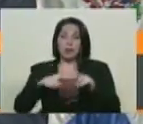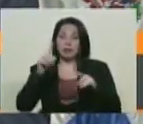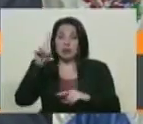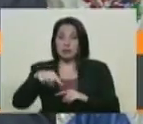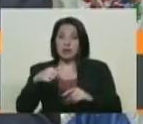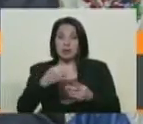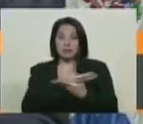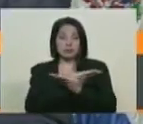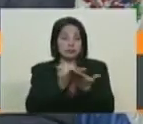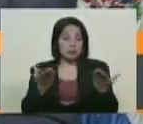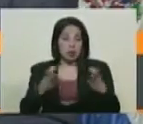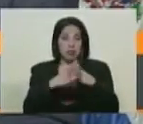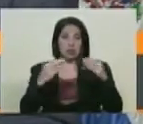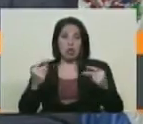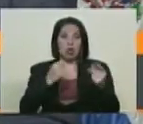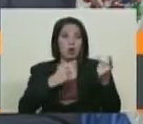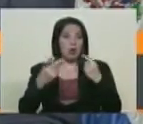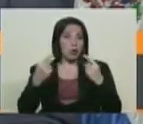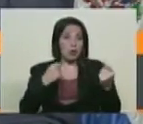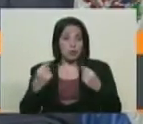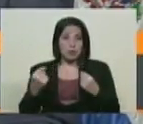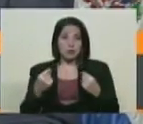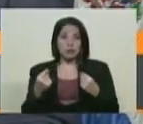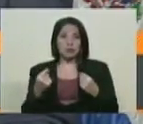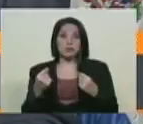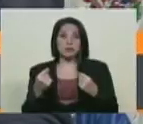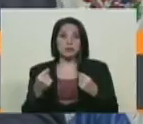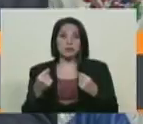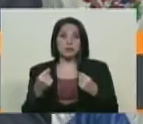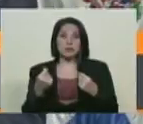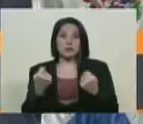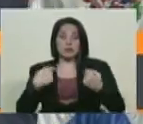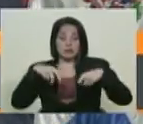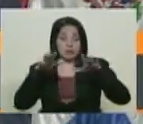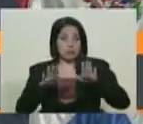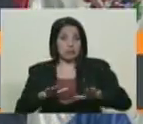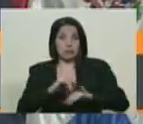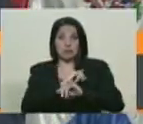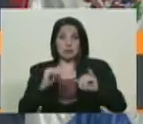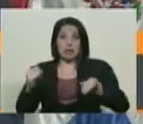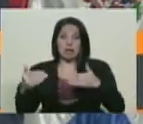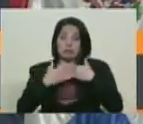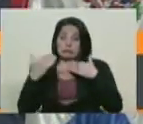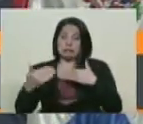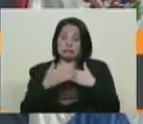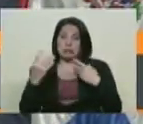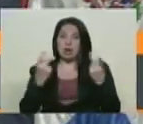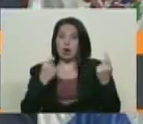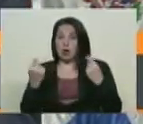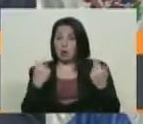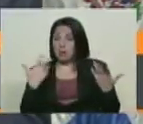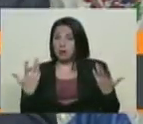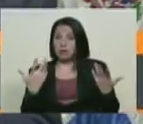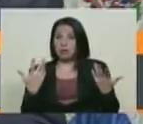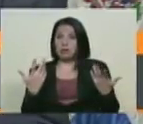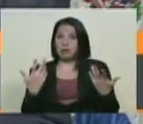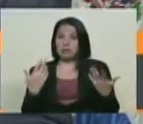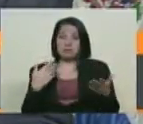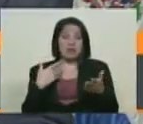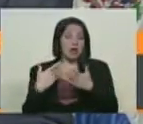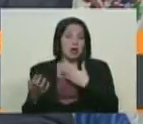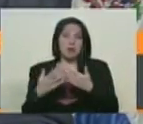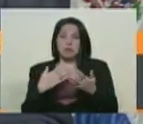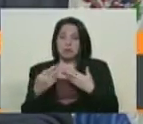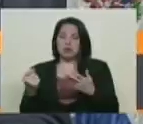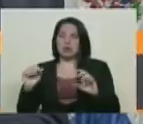garantías económicas. Cese al sabotaje económico. Cese a cualquier forma de